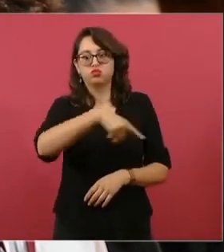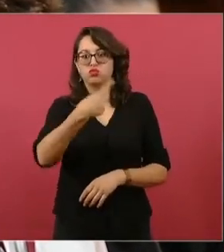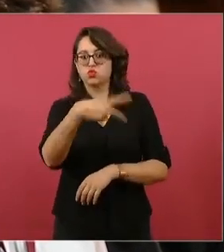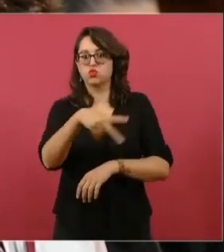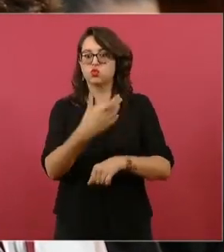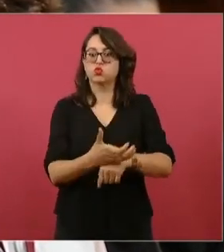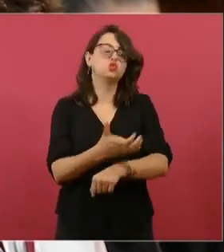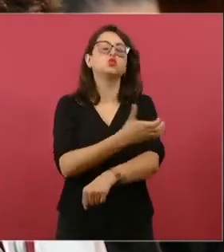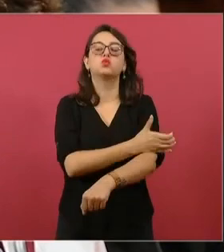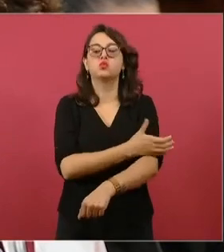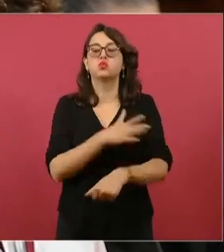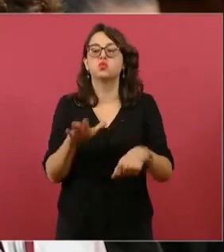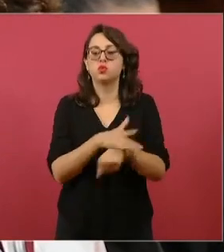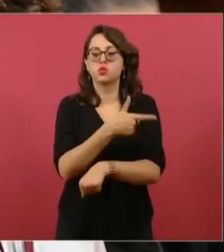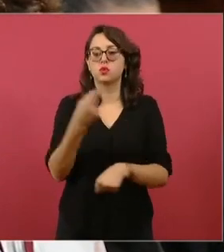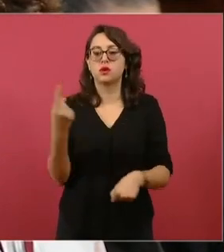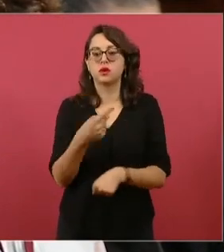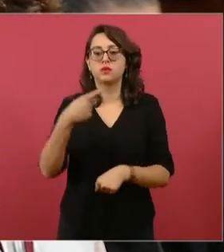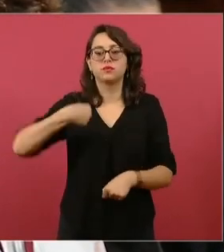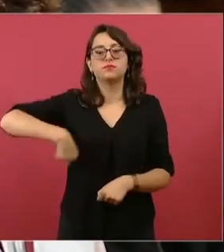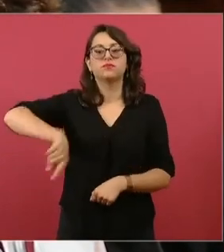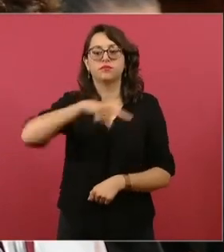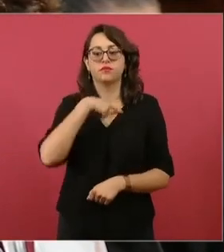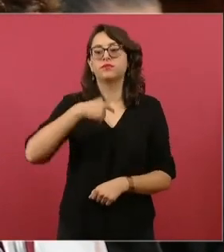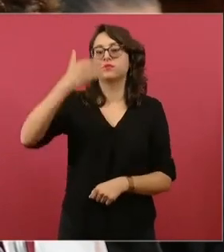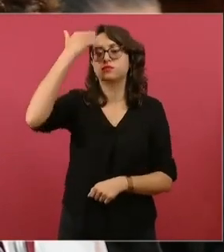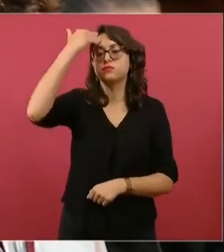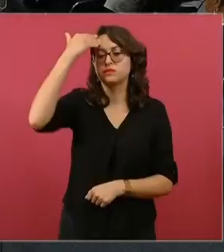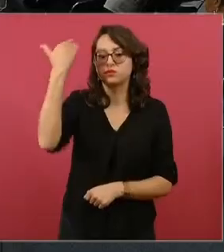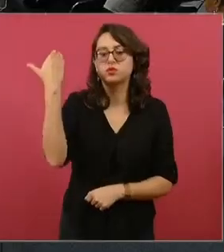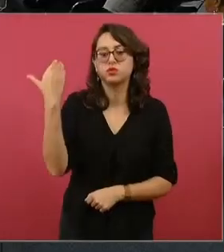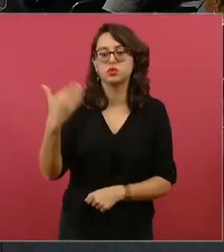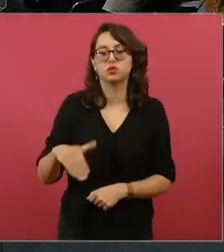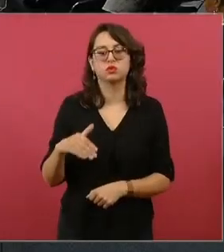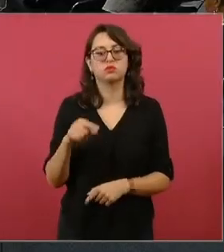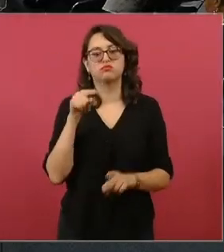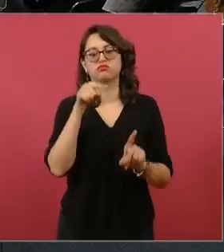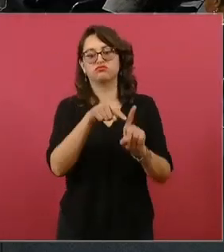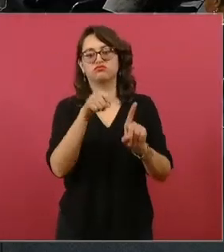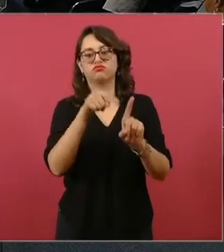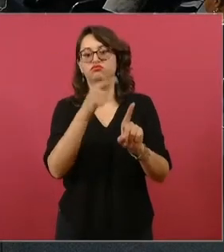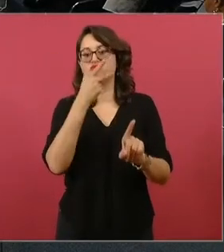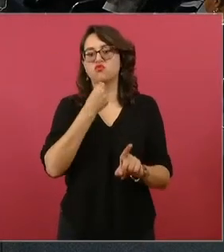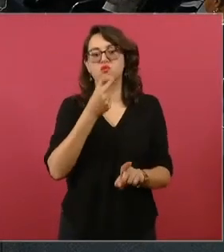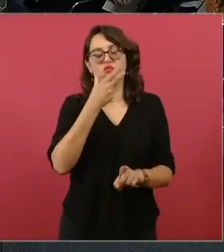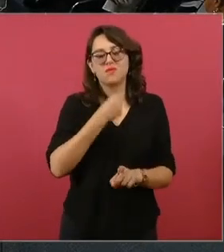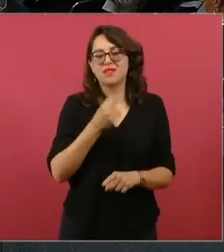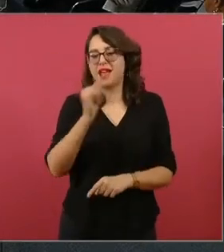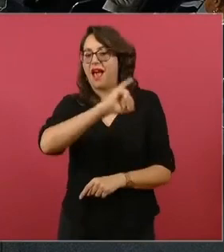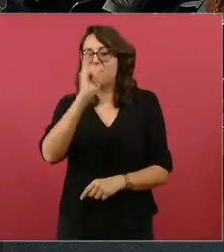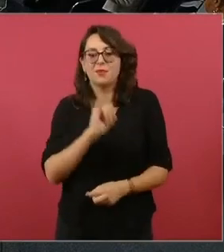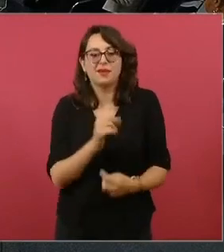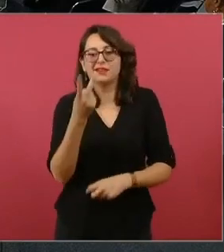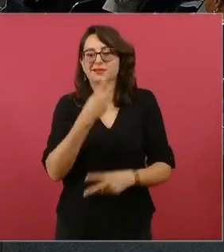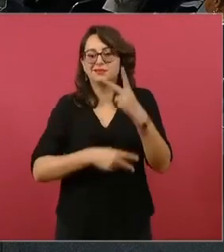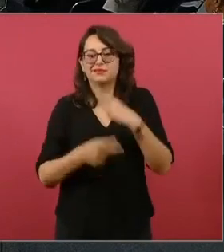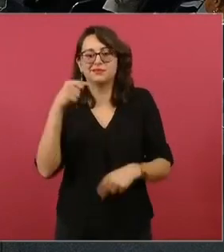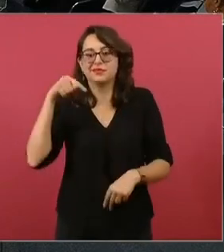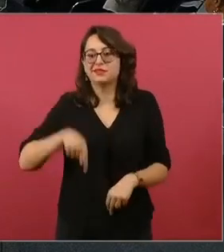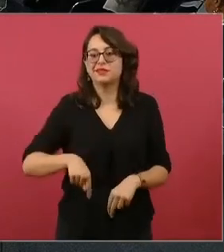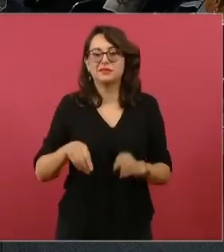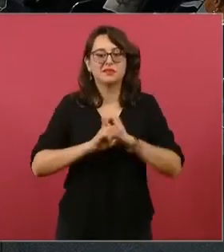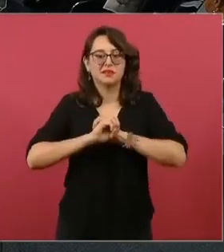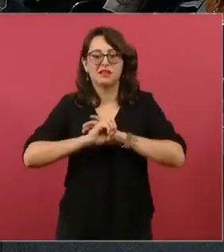muchos de los que vivimos aquí sabemos que él no se encontraba en ese lugar. Es claramente una fabricación